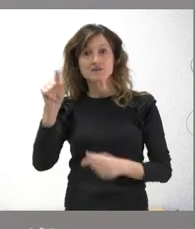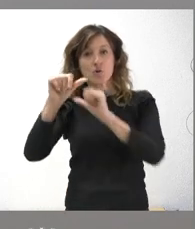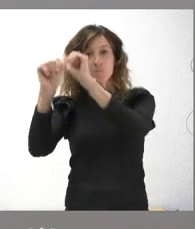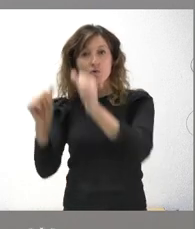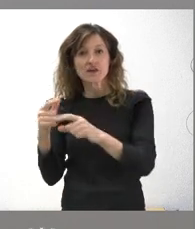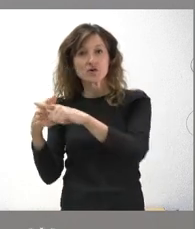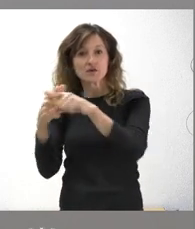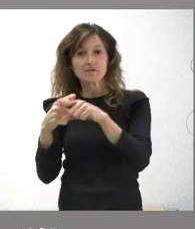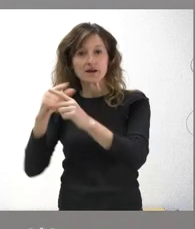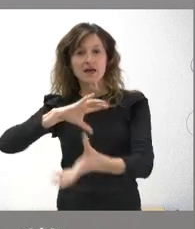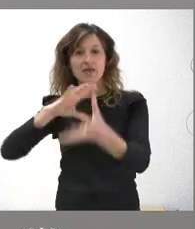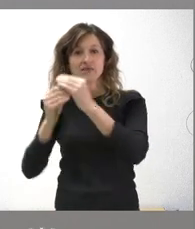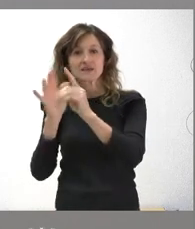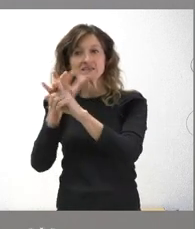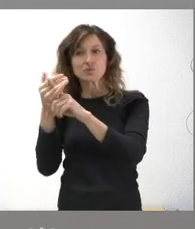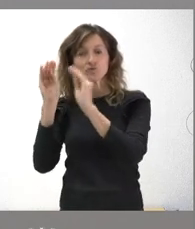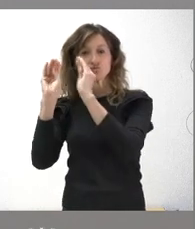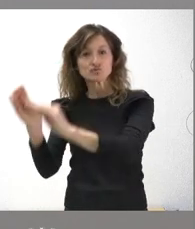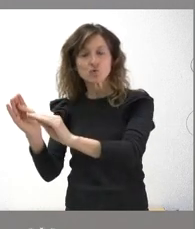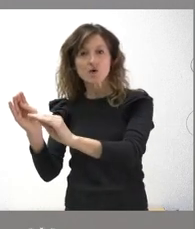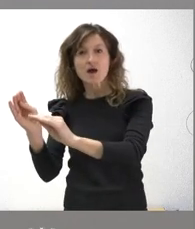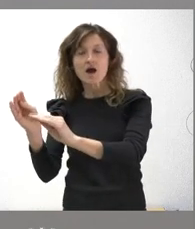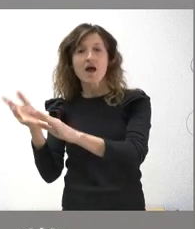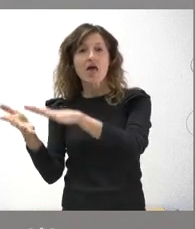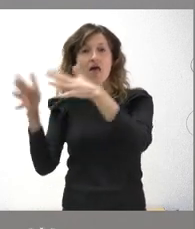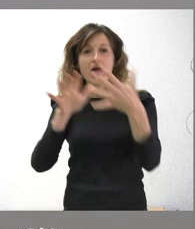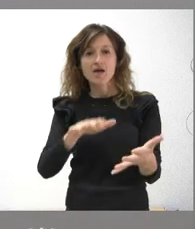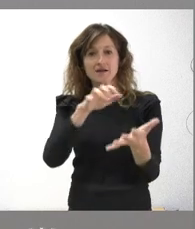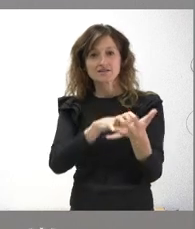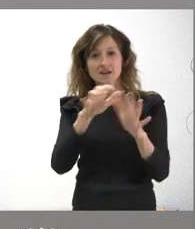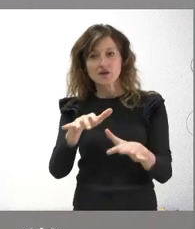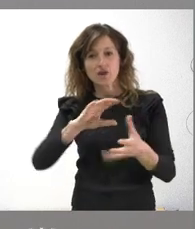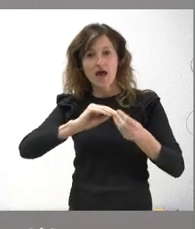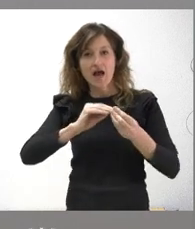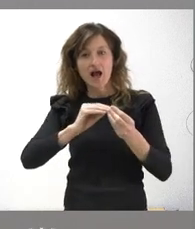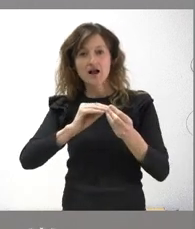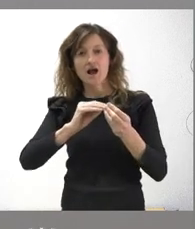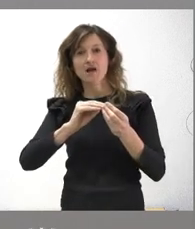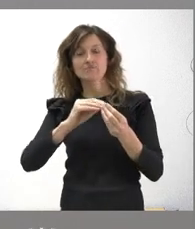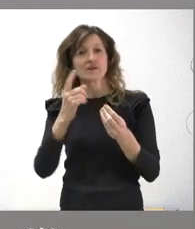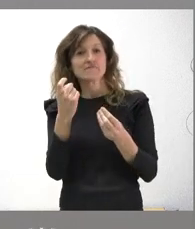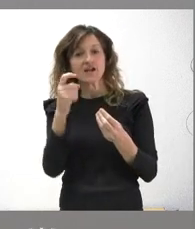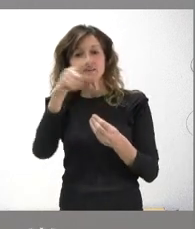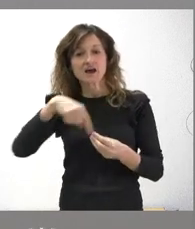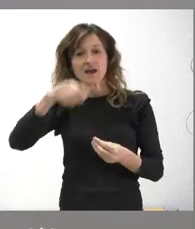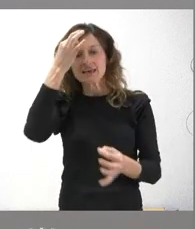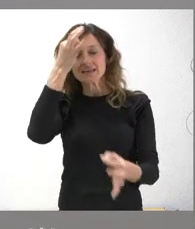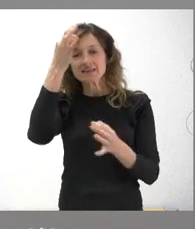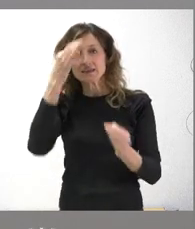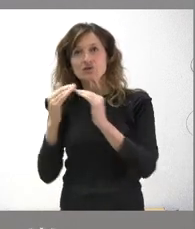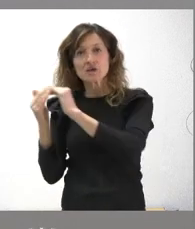reparto adaptados a las circunstancias de otros luego se aplique a Castilla y león sin que se tenga en cuenta Los criterios de